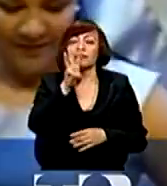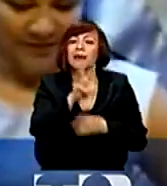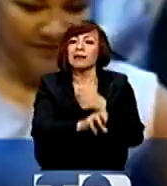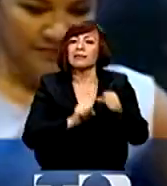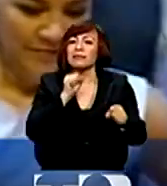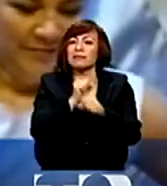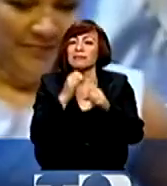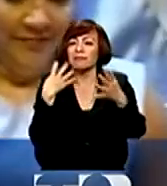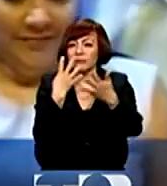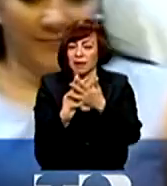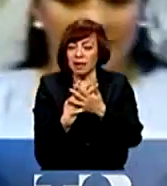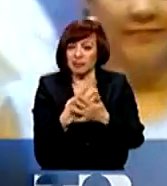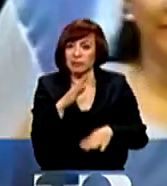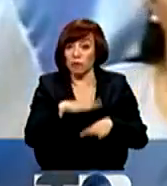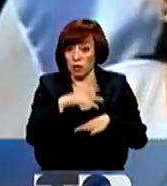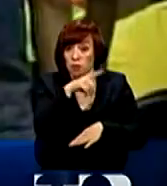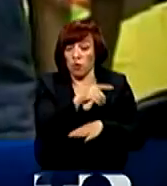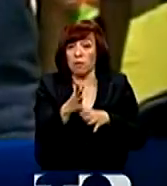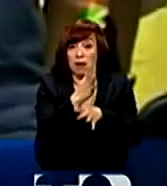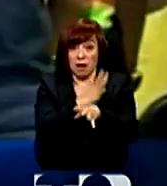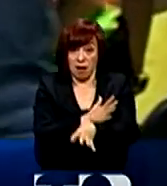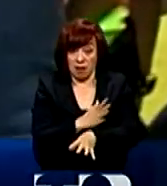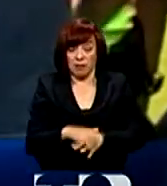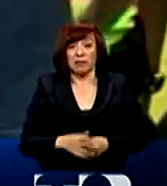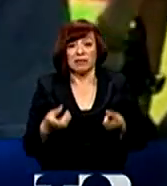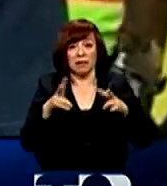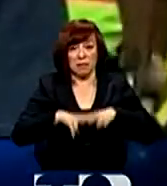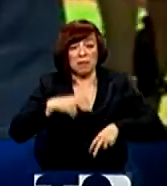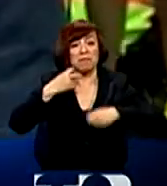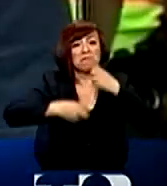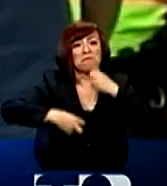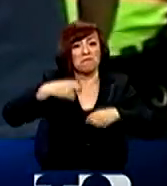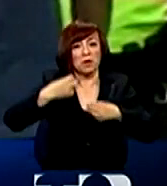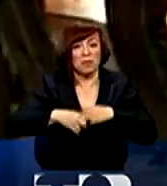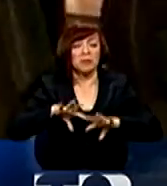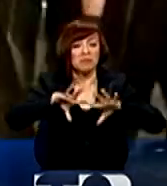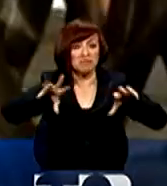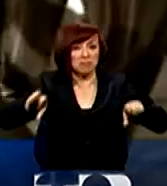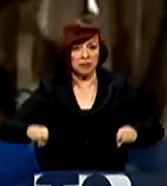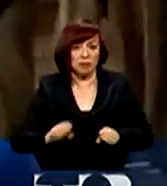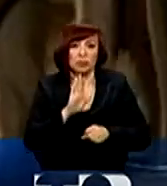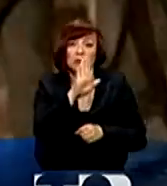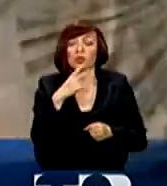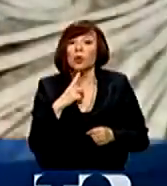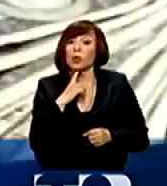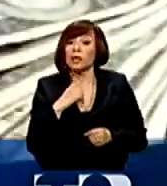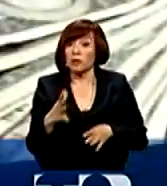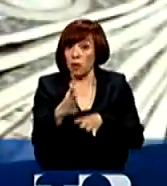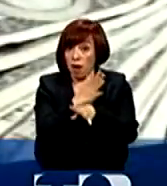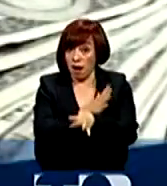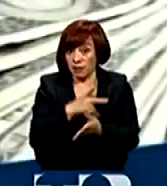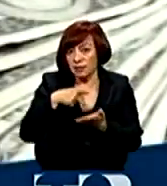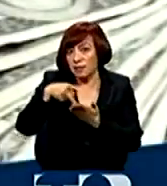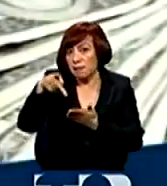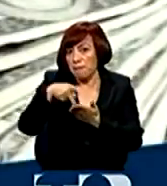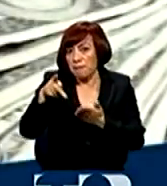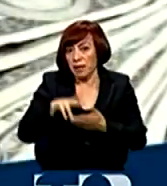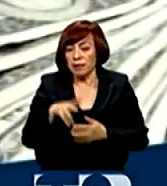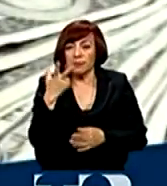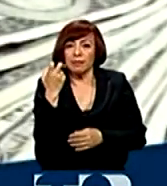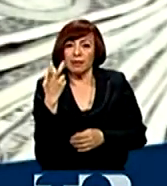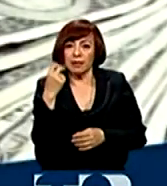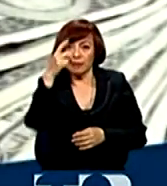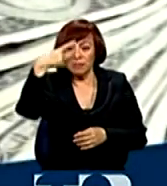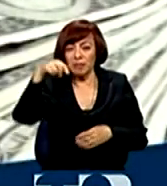tras ser declarado culpable del delito de asociación ilícita por, a través de su tío, haber recibido coimas por 13,5 millones